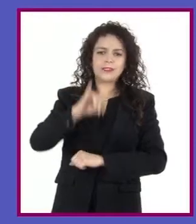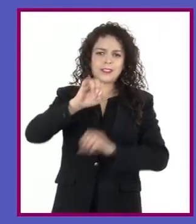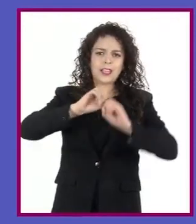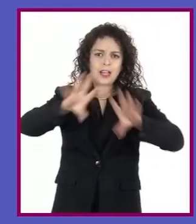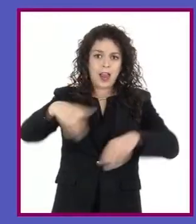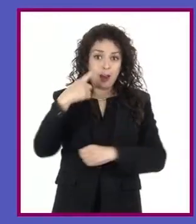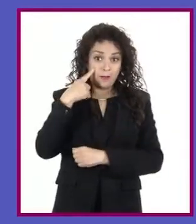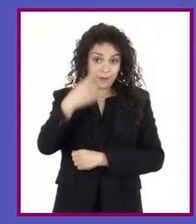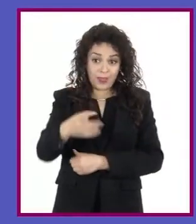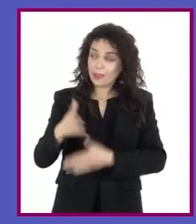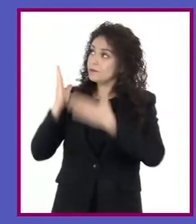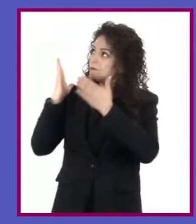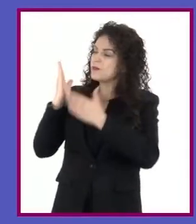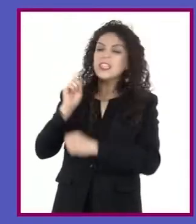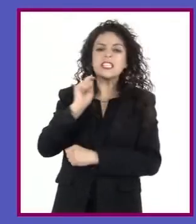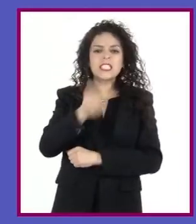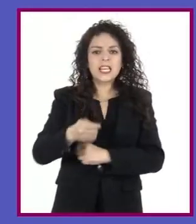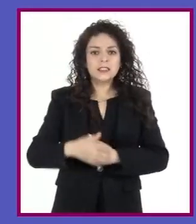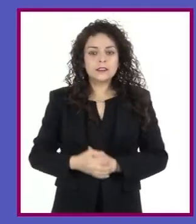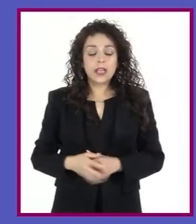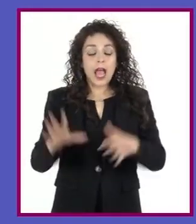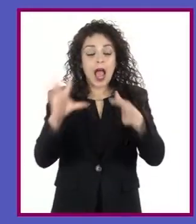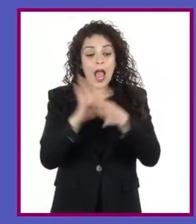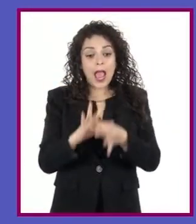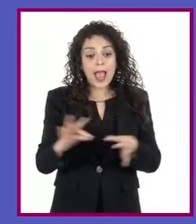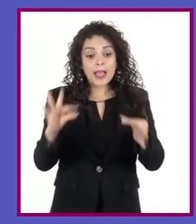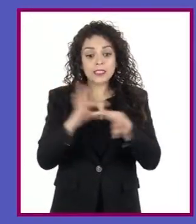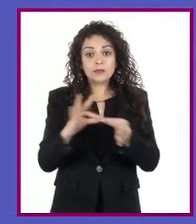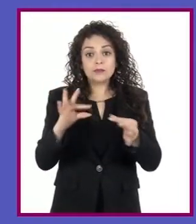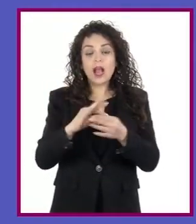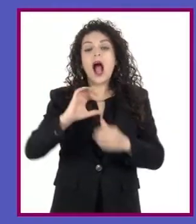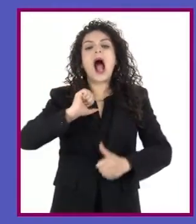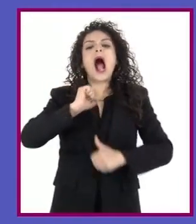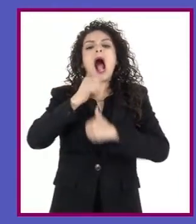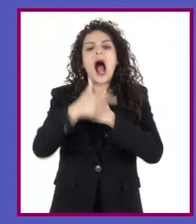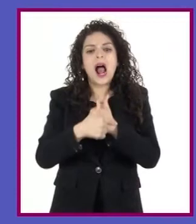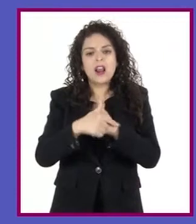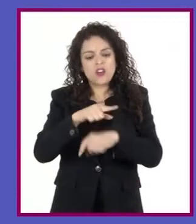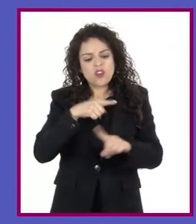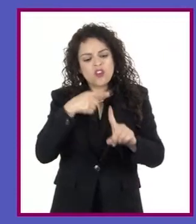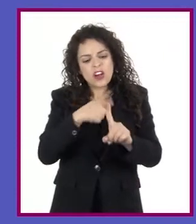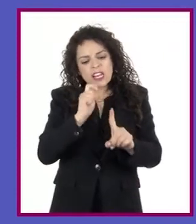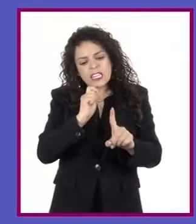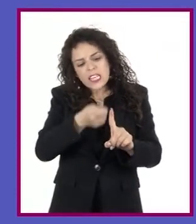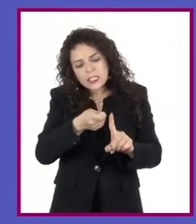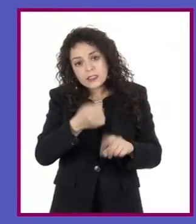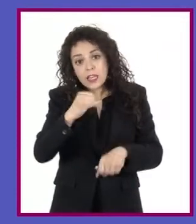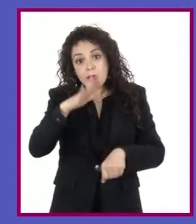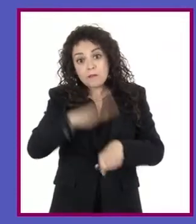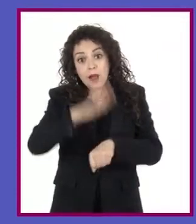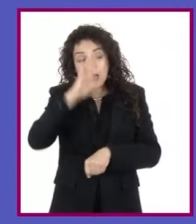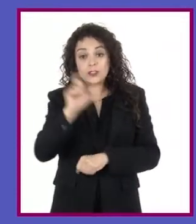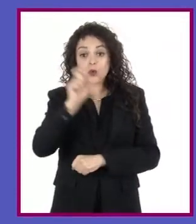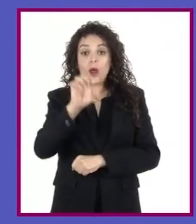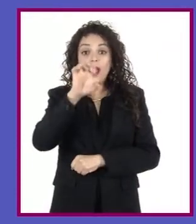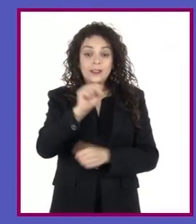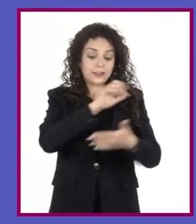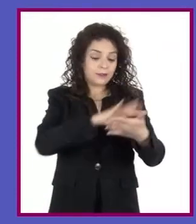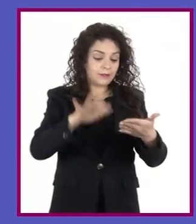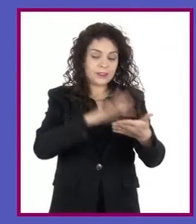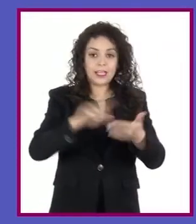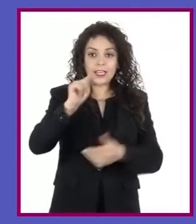Interpretar es explicar o declarar el sentido de algo y principalmente el de un texto.